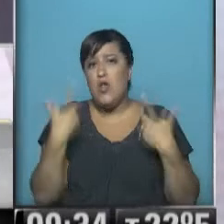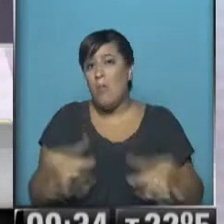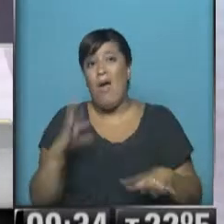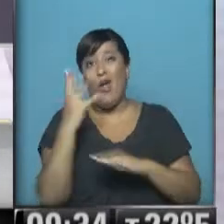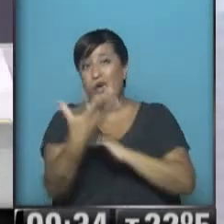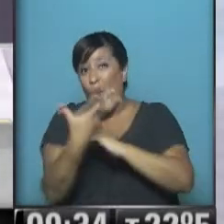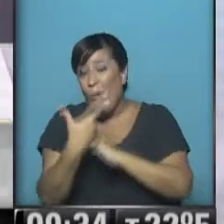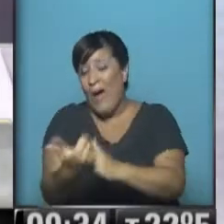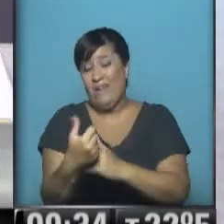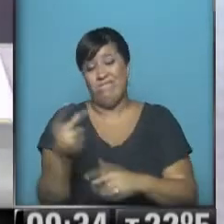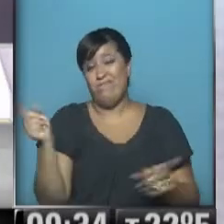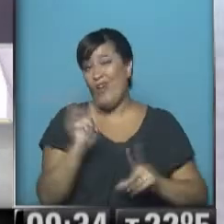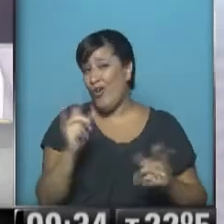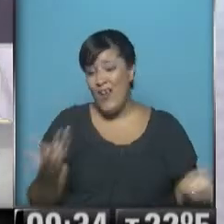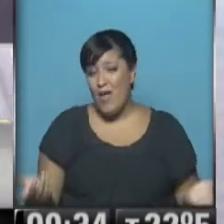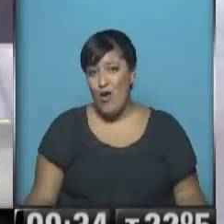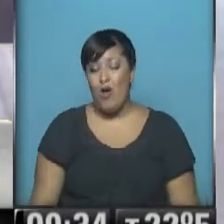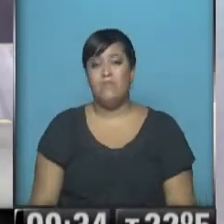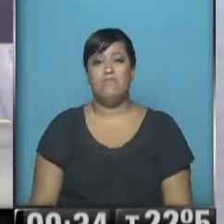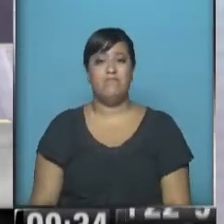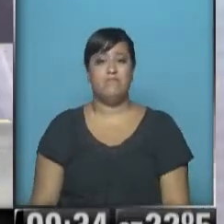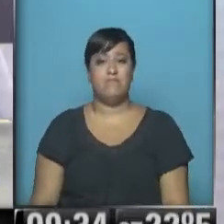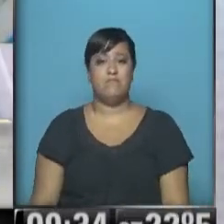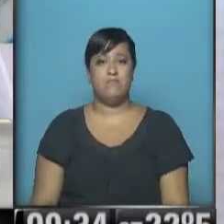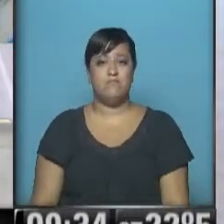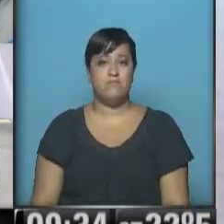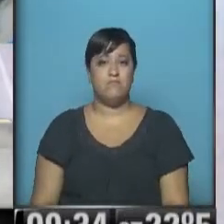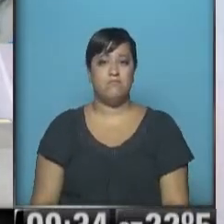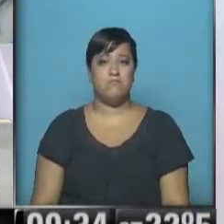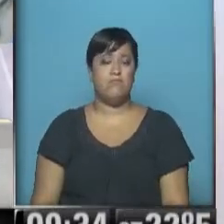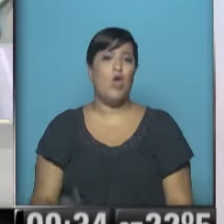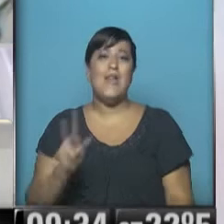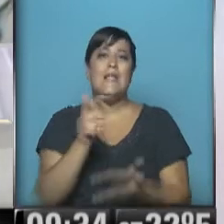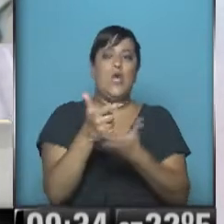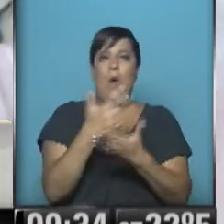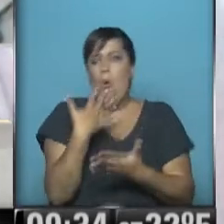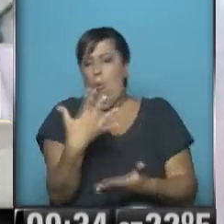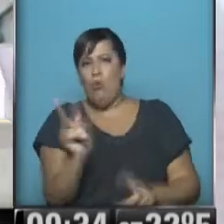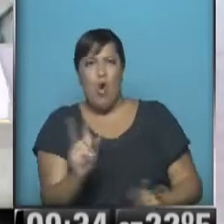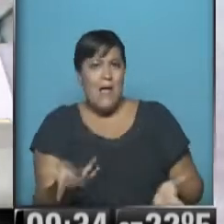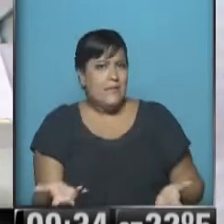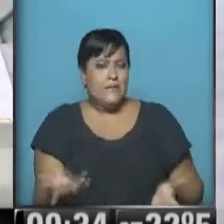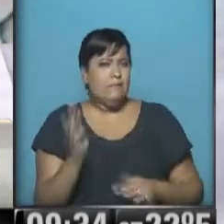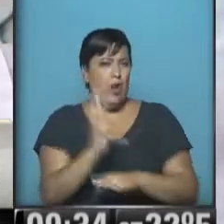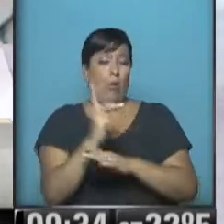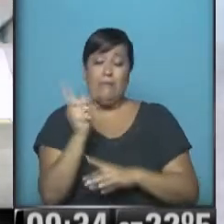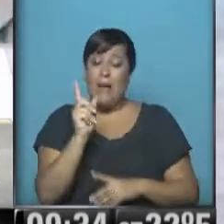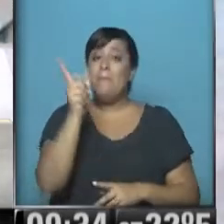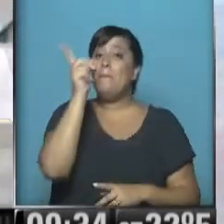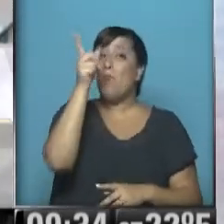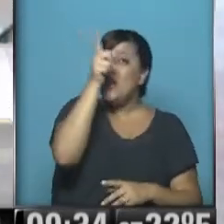pueden robar. El celular no era un celular que llama la atención, así que no, a mi papá le dijeron